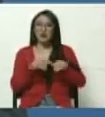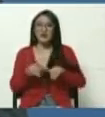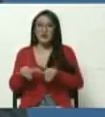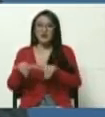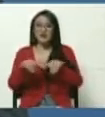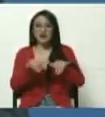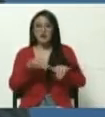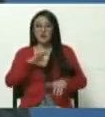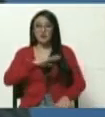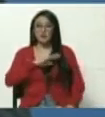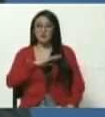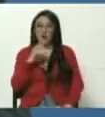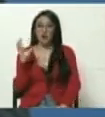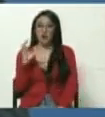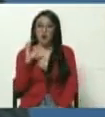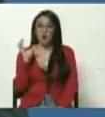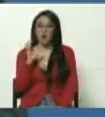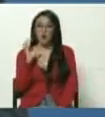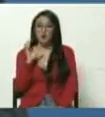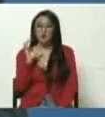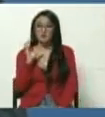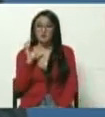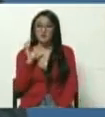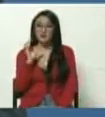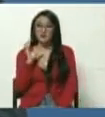Colombia, un equipo